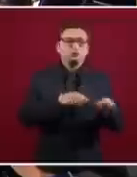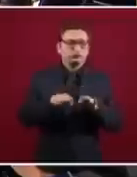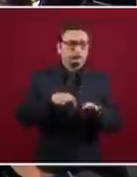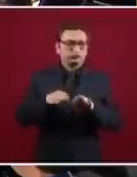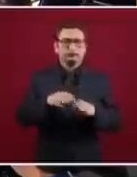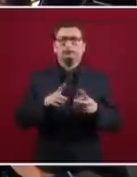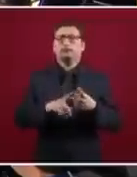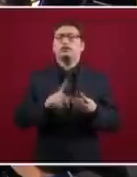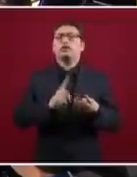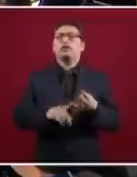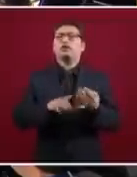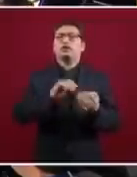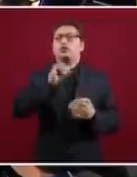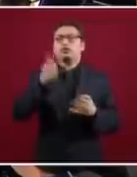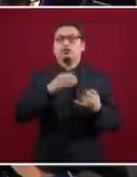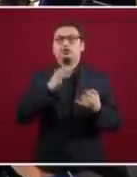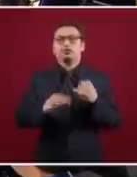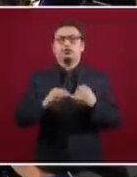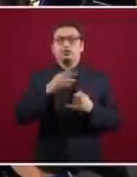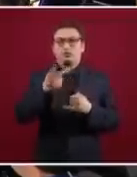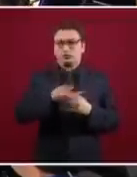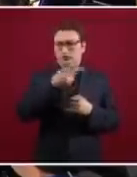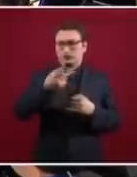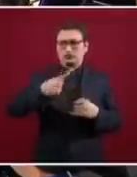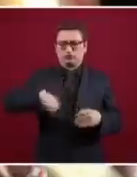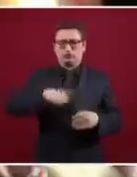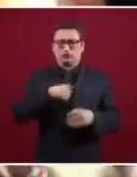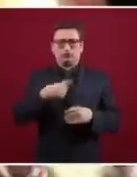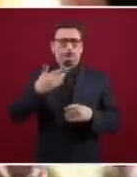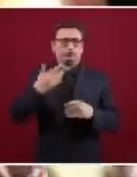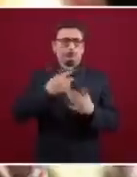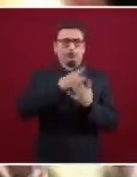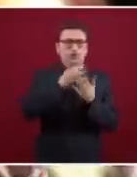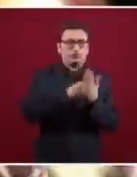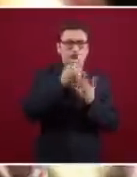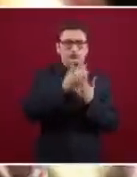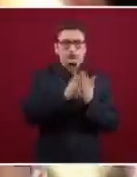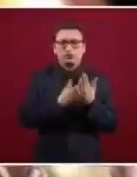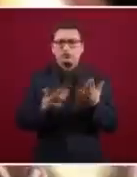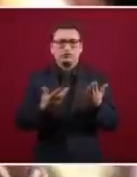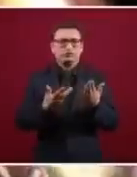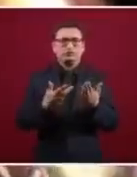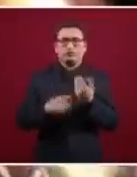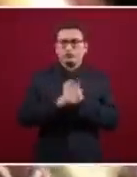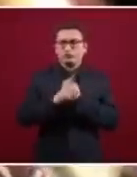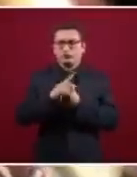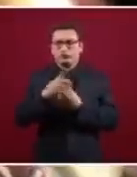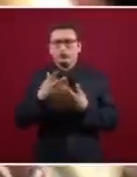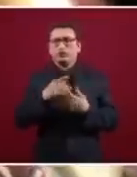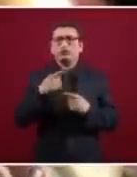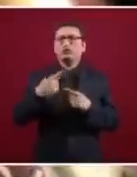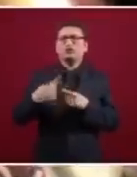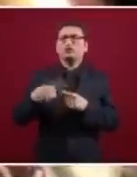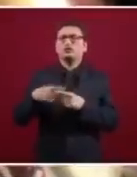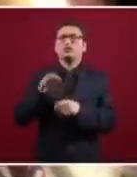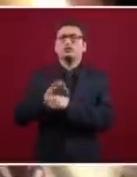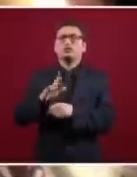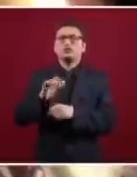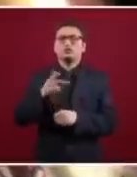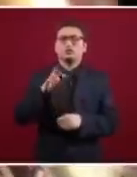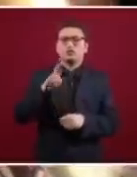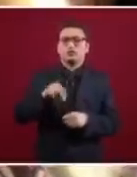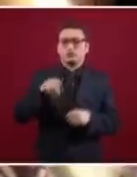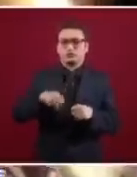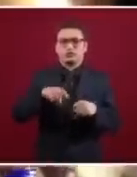si falla esta estrategia tendríamos que ver los mexicanos desde un modelo como el de cherán de las autodefensas son las que ponen orden